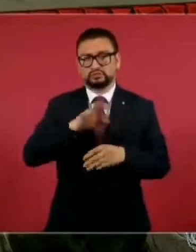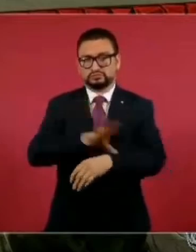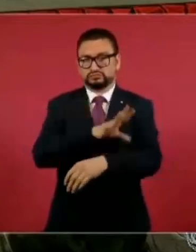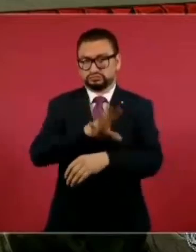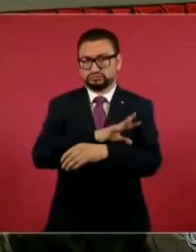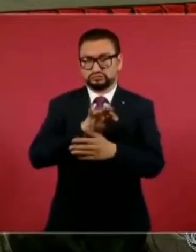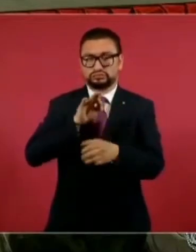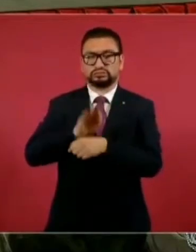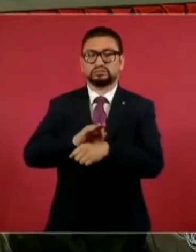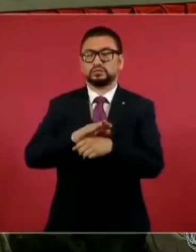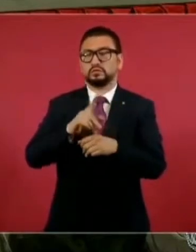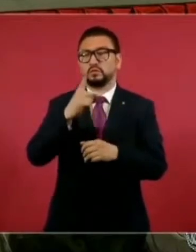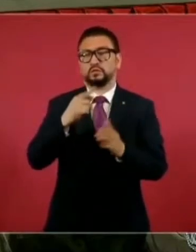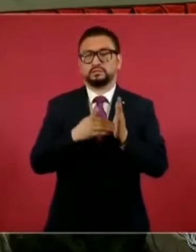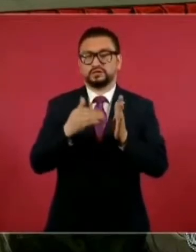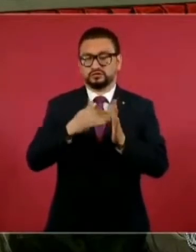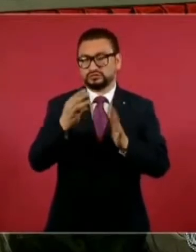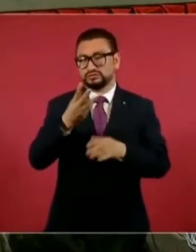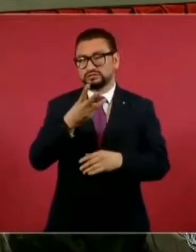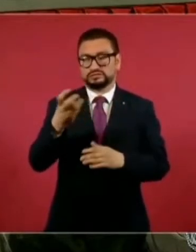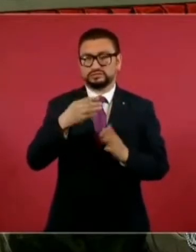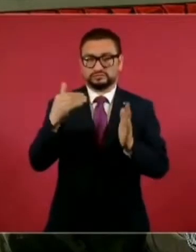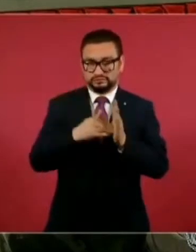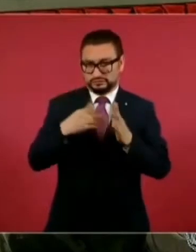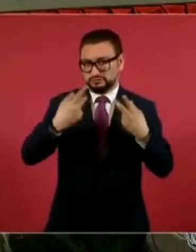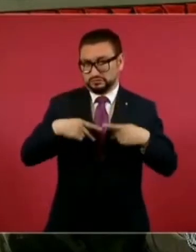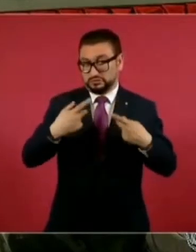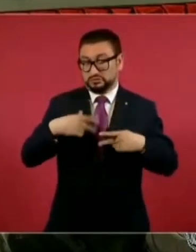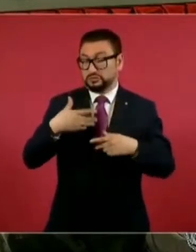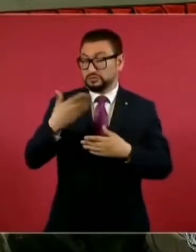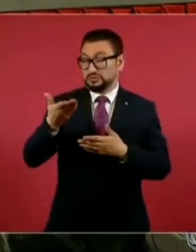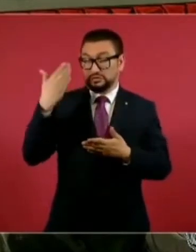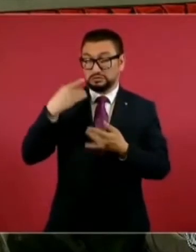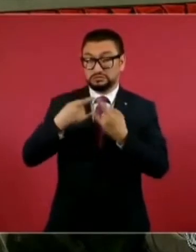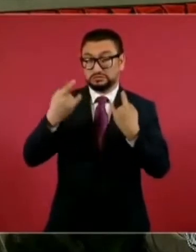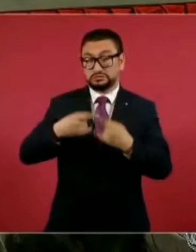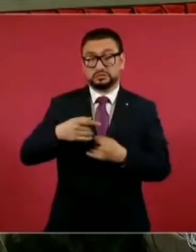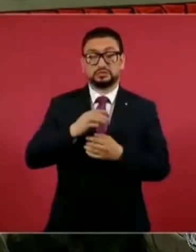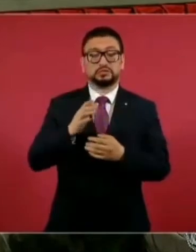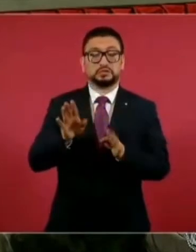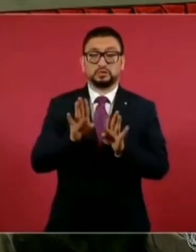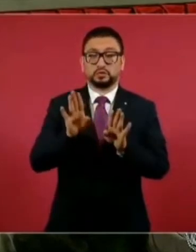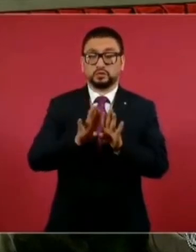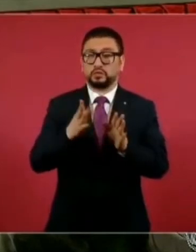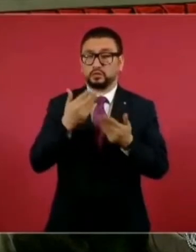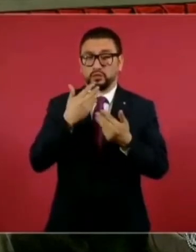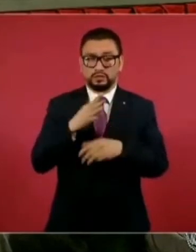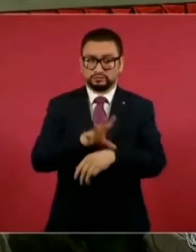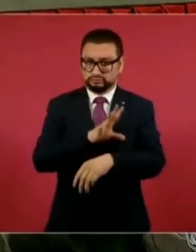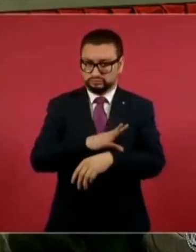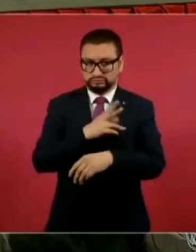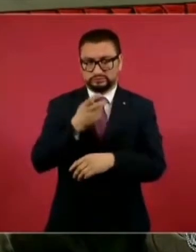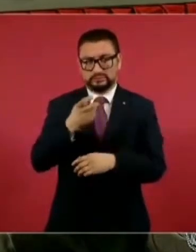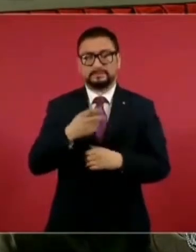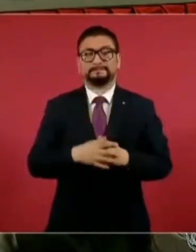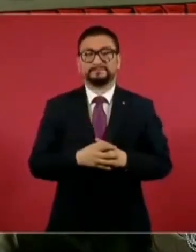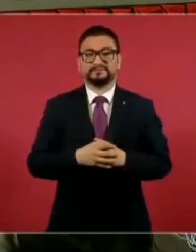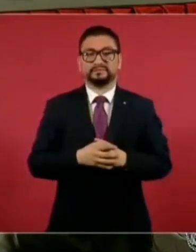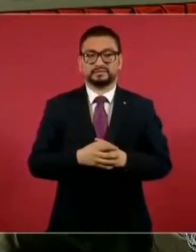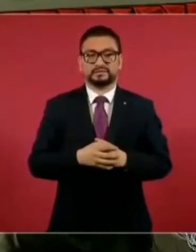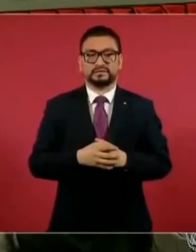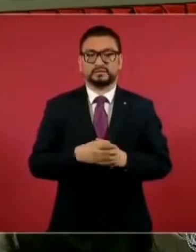casi 1.300.000 habitantes que históricamente habían estado marginados. Ahorita que veíamos